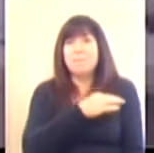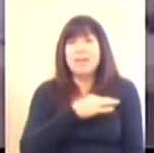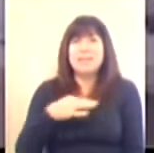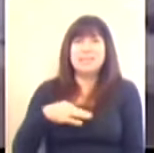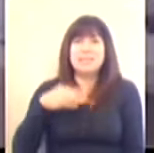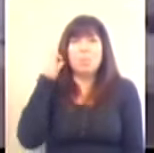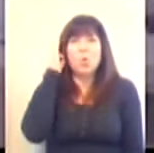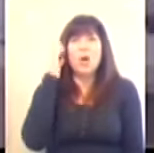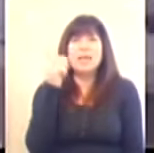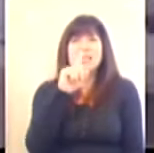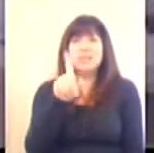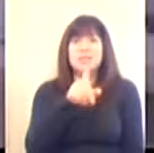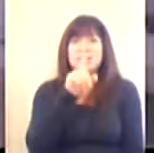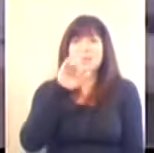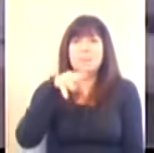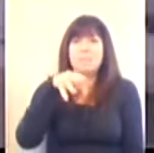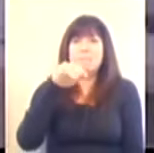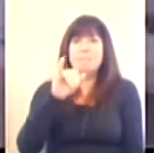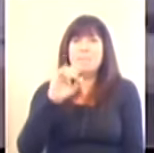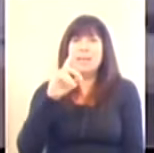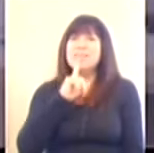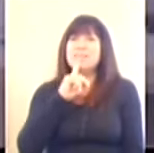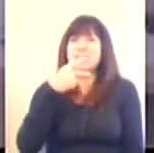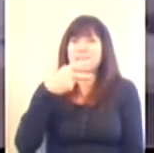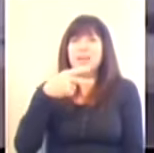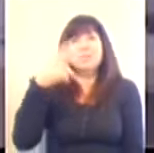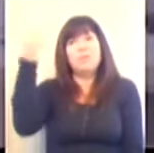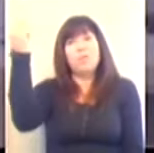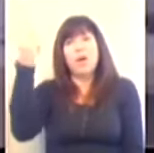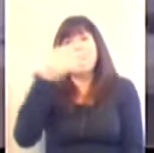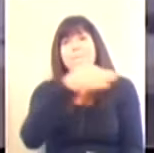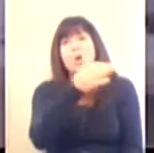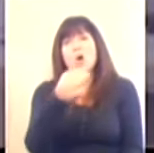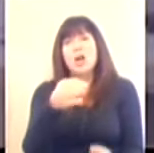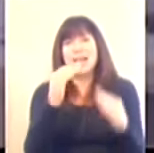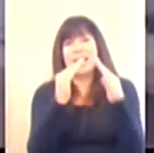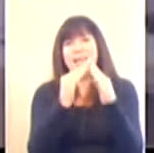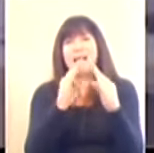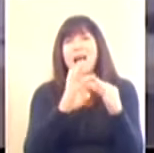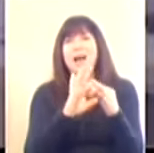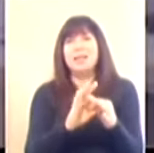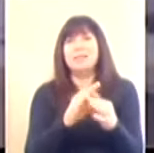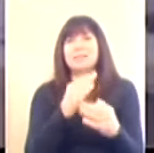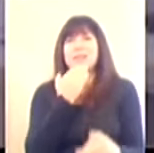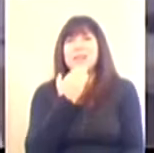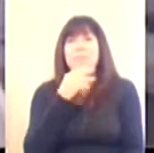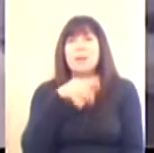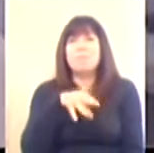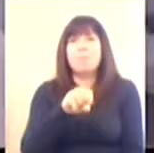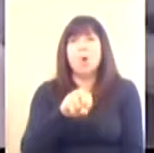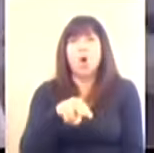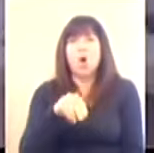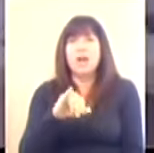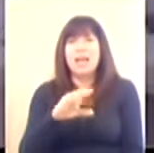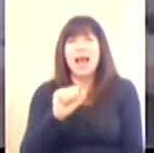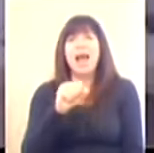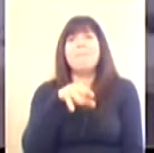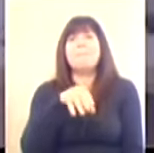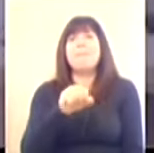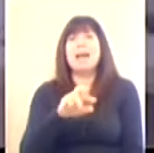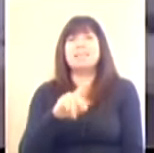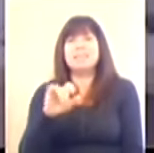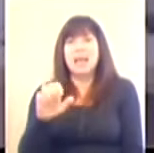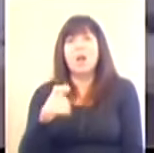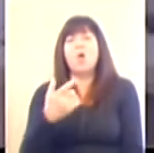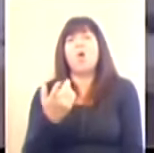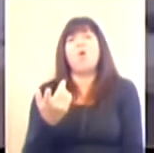que, avisó por interno, partir a La Moneda. Y agradecerle especialmente a Mónica, a Marcelo, a Sebastián por